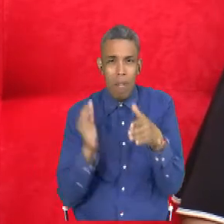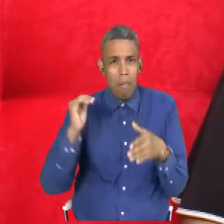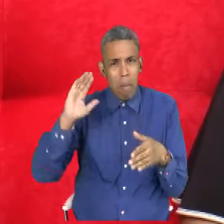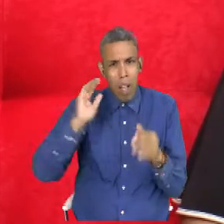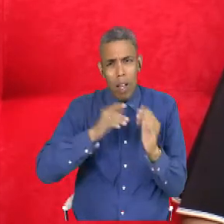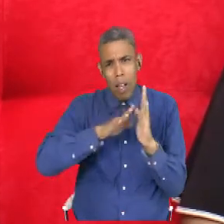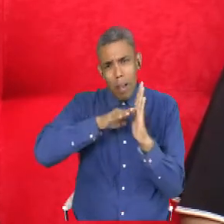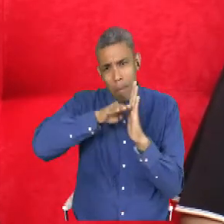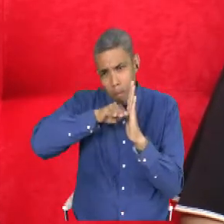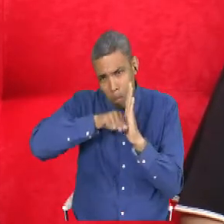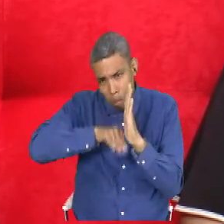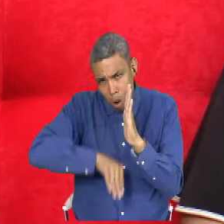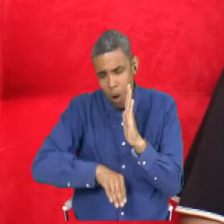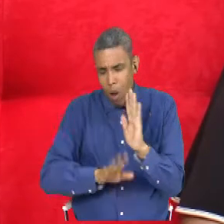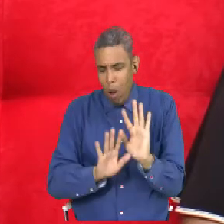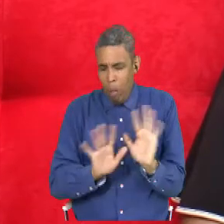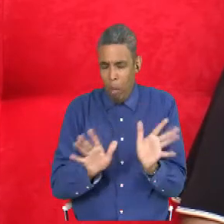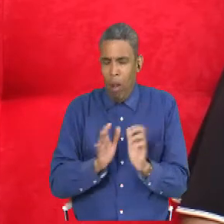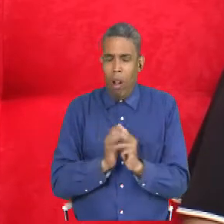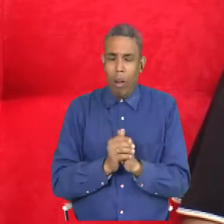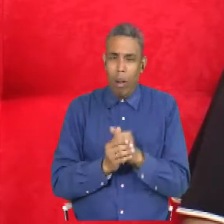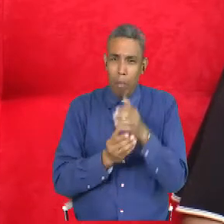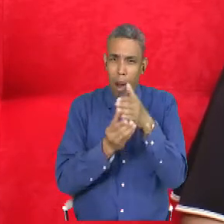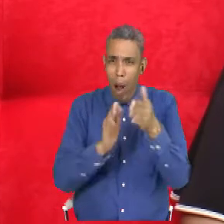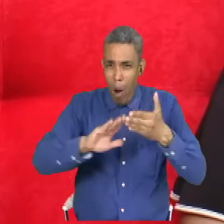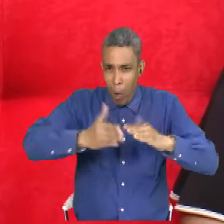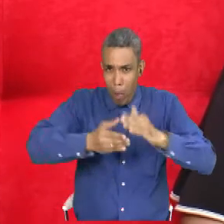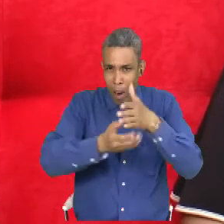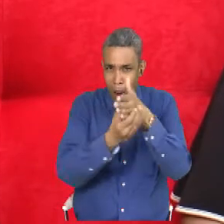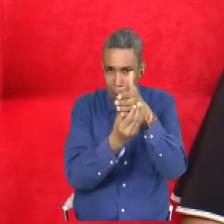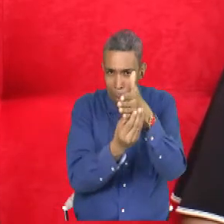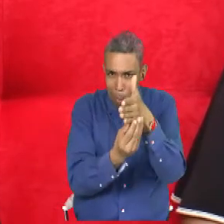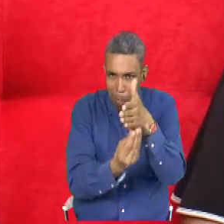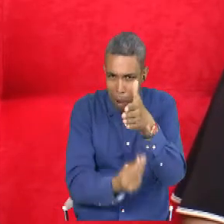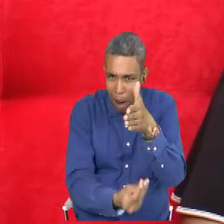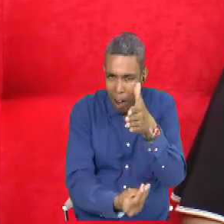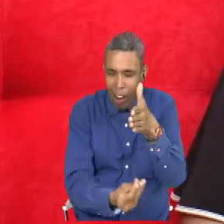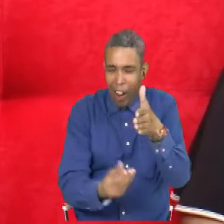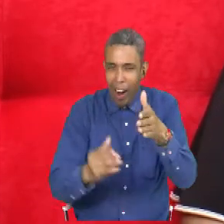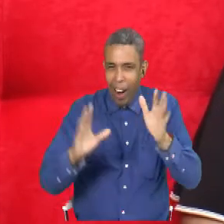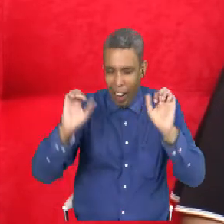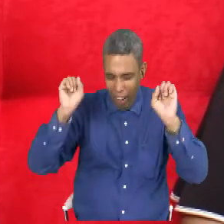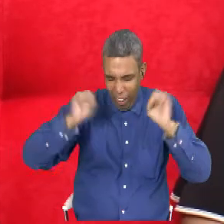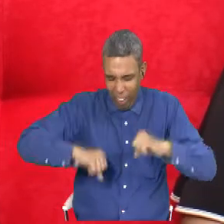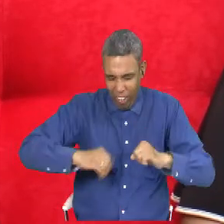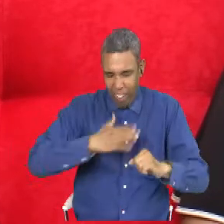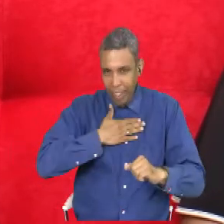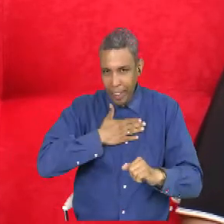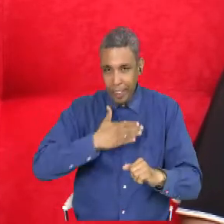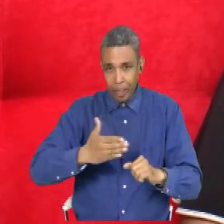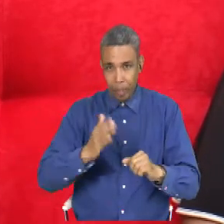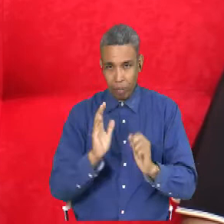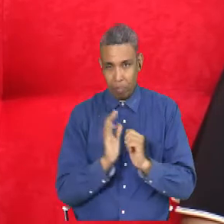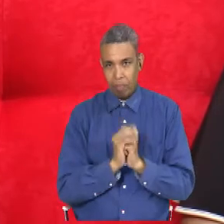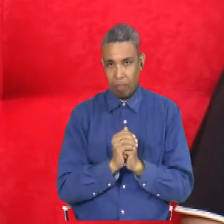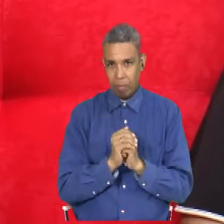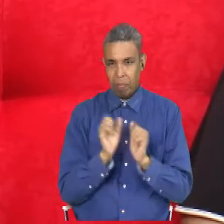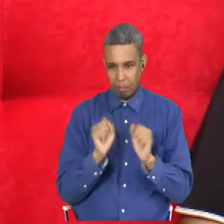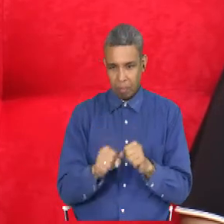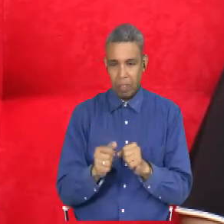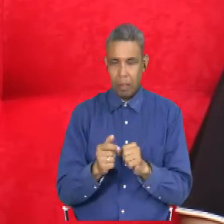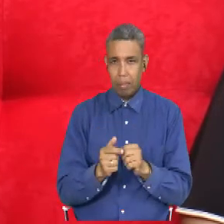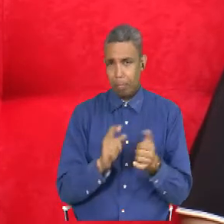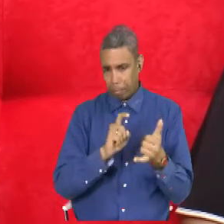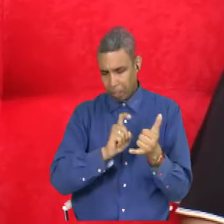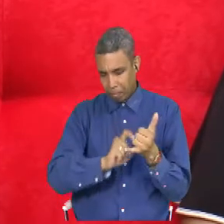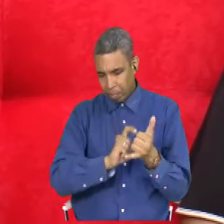costo y muy asequibles al público para que las personas de estratos medios y bajos puedan acceder